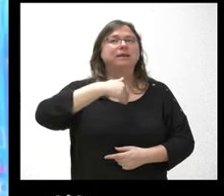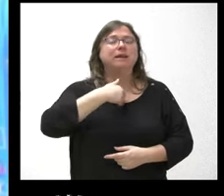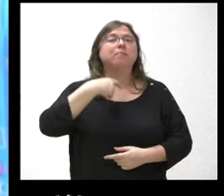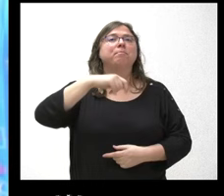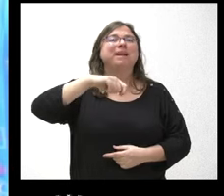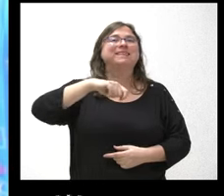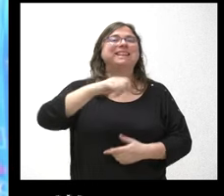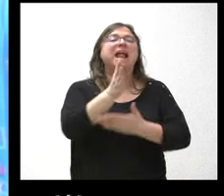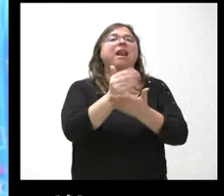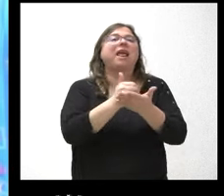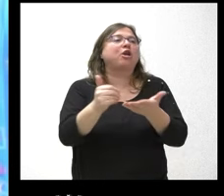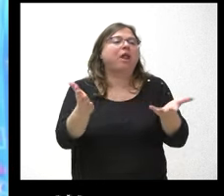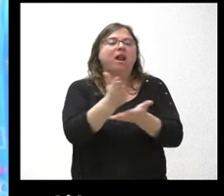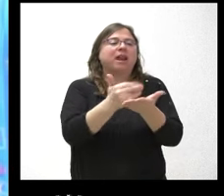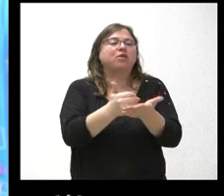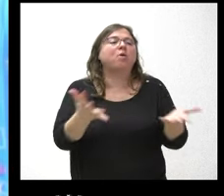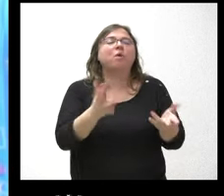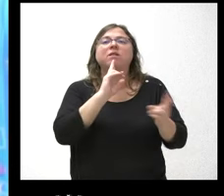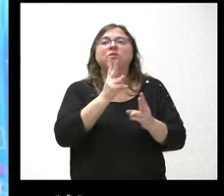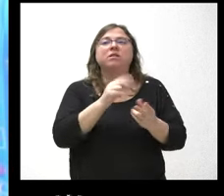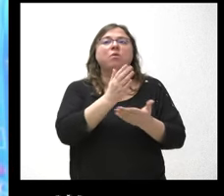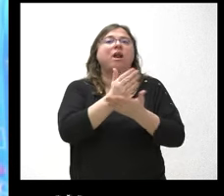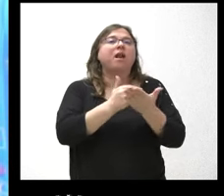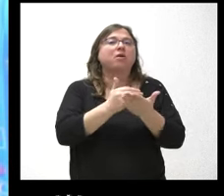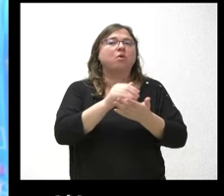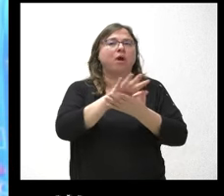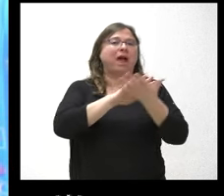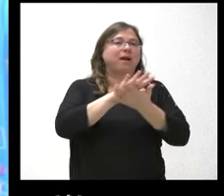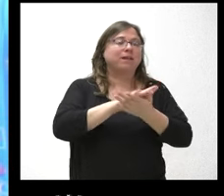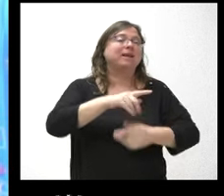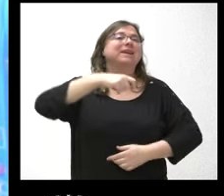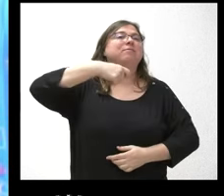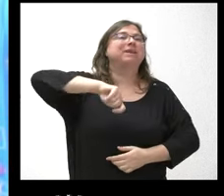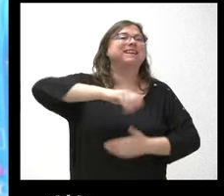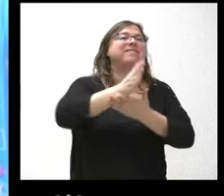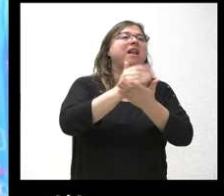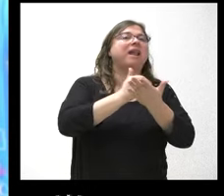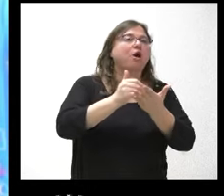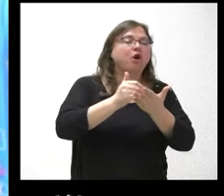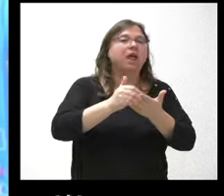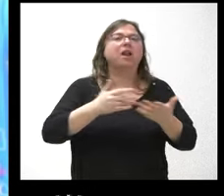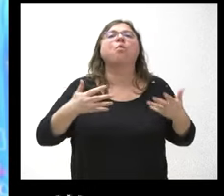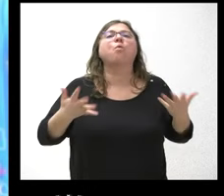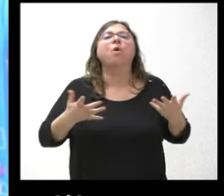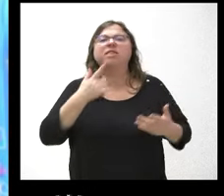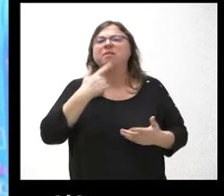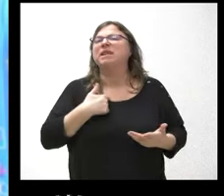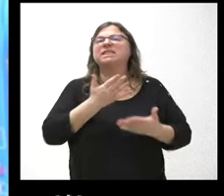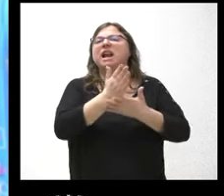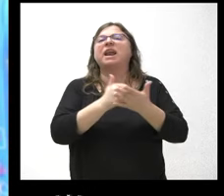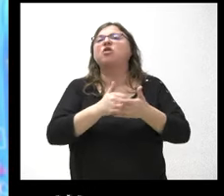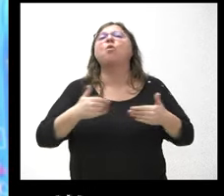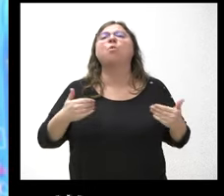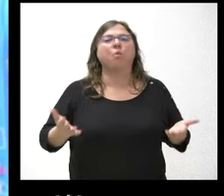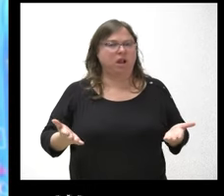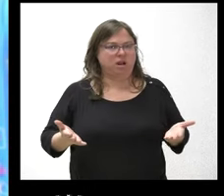Era una pregunta que ha quedado sin respuesta, tanto cuando hablo del Gobierno regional como del presidente regional, si no es molestia. Y, por otra